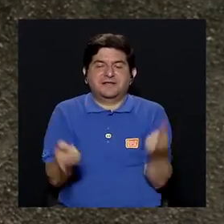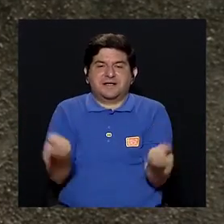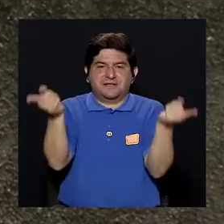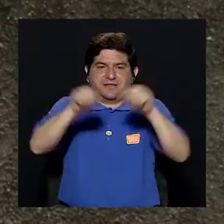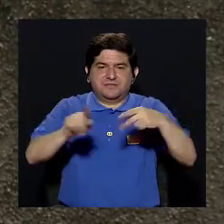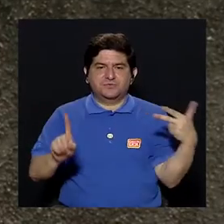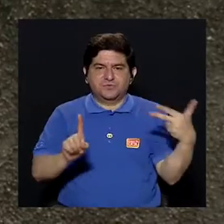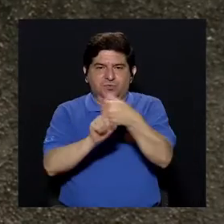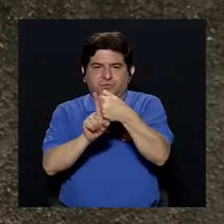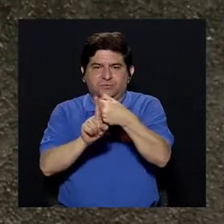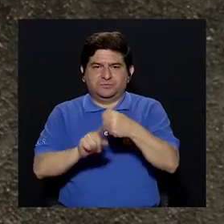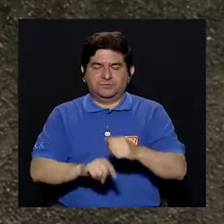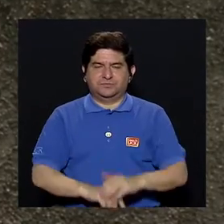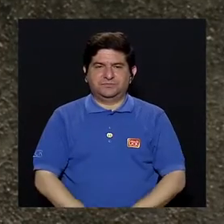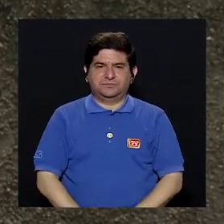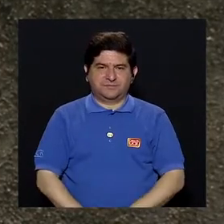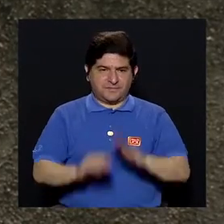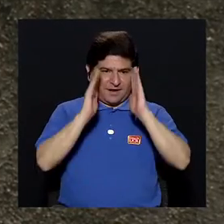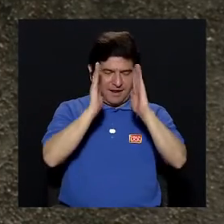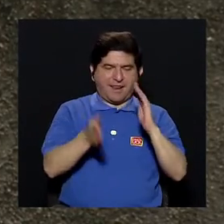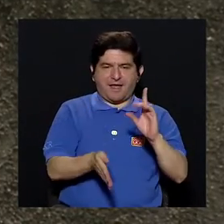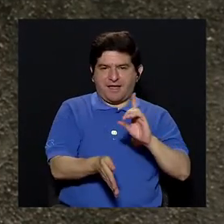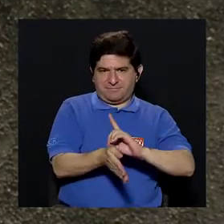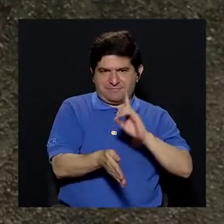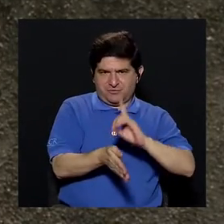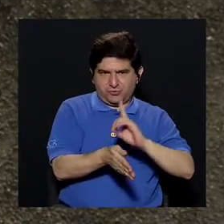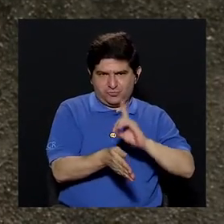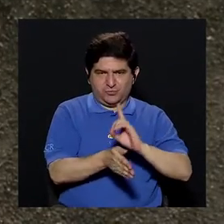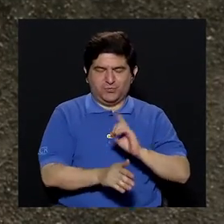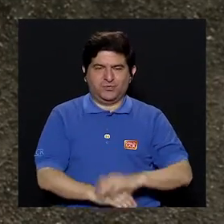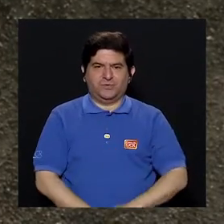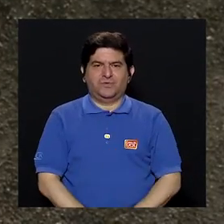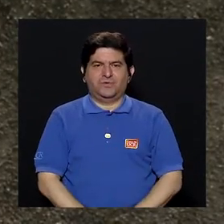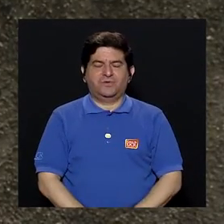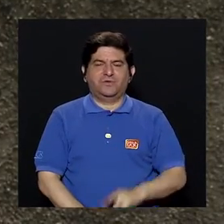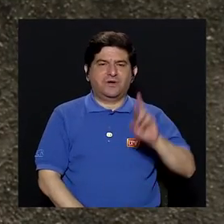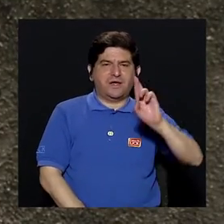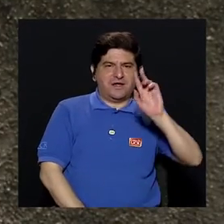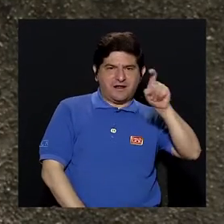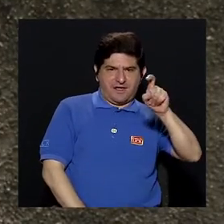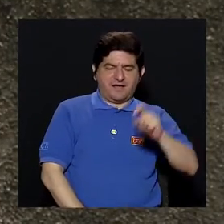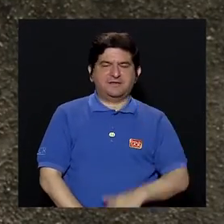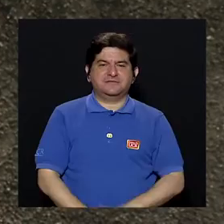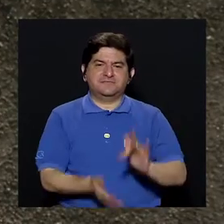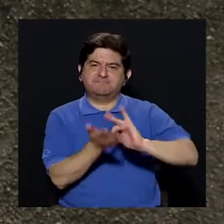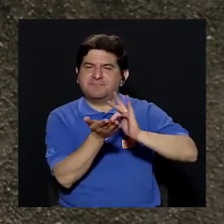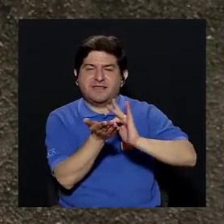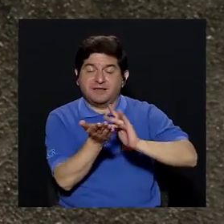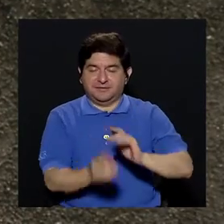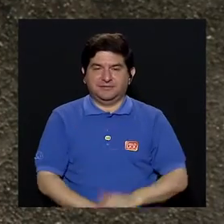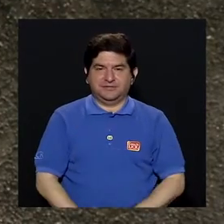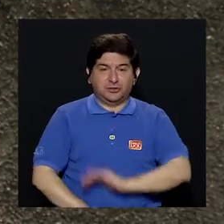accidente. La atención médica, los rayos X, los medicamentos y todo